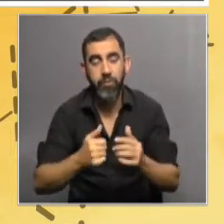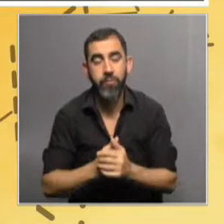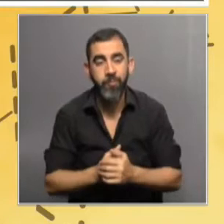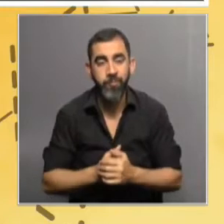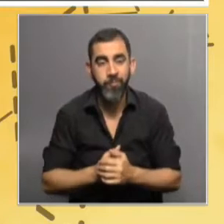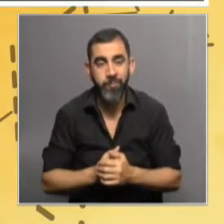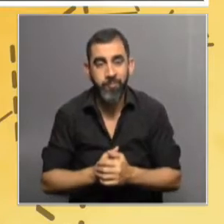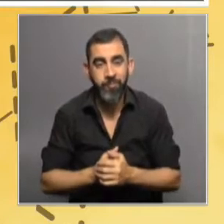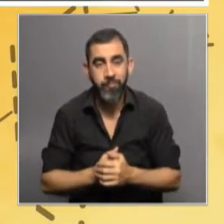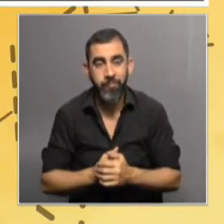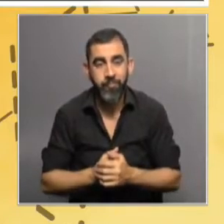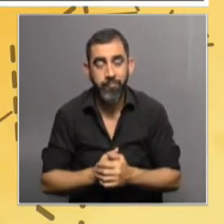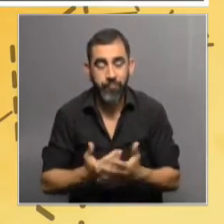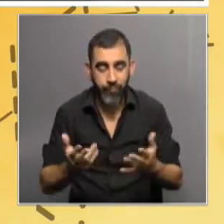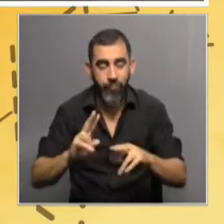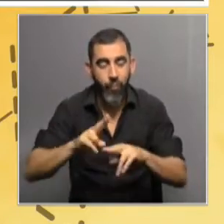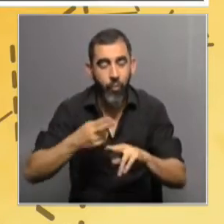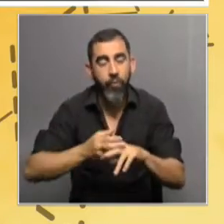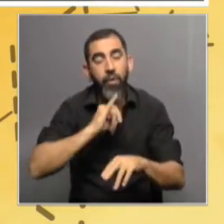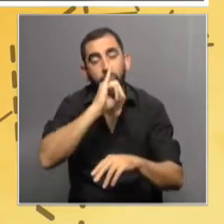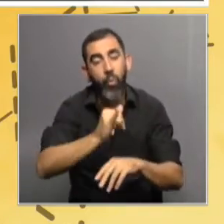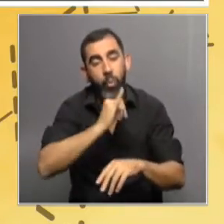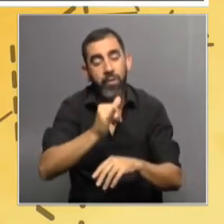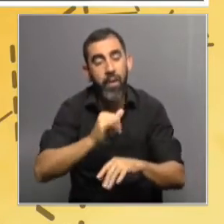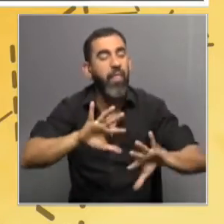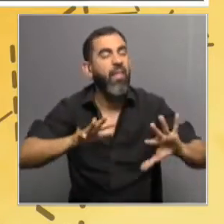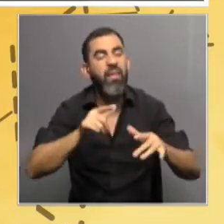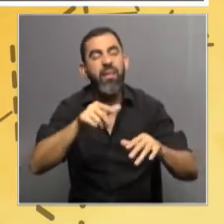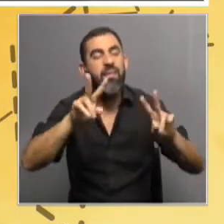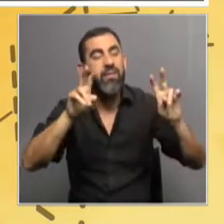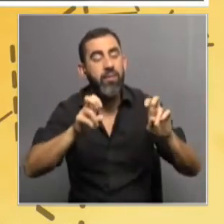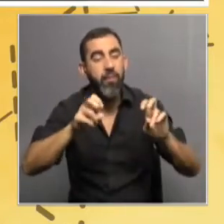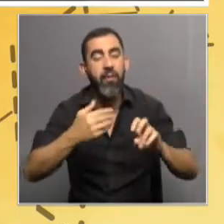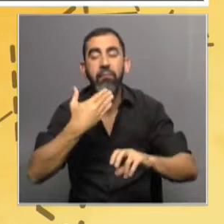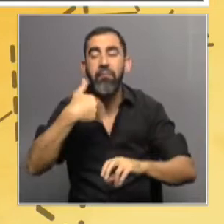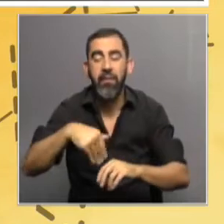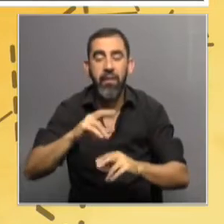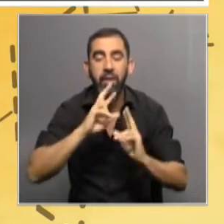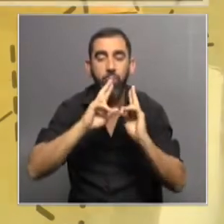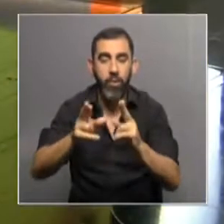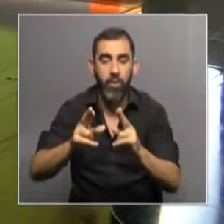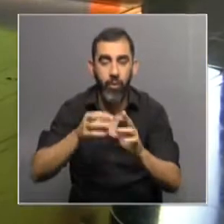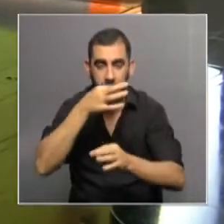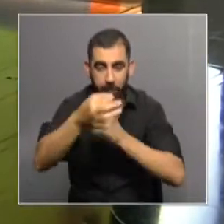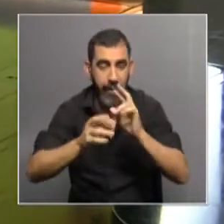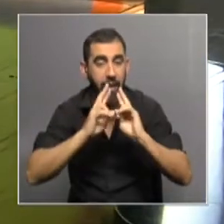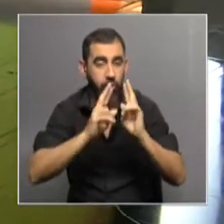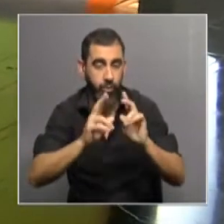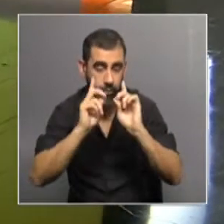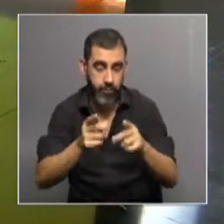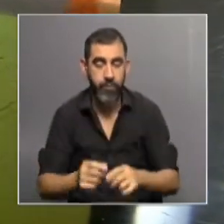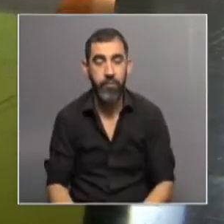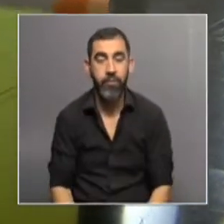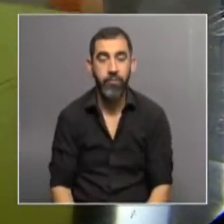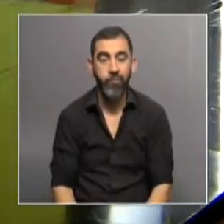bloque pero ahora Hugo Onaya nos va a volver a contar un poquito de qué se trata todo esto de la interpretación de los resultados excelente vamos a ver la tercera